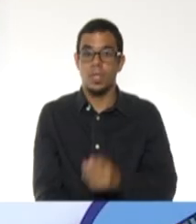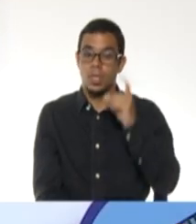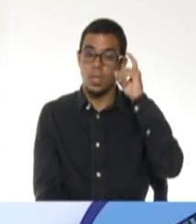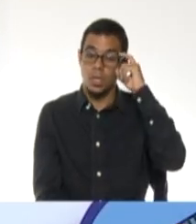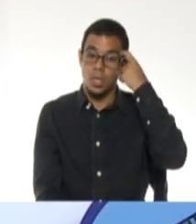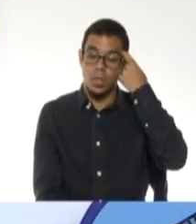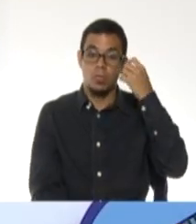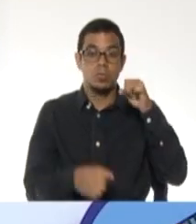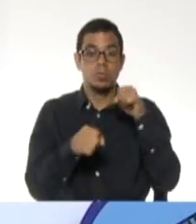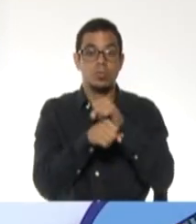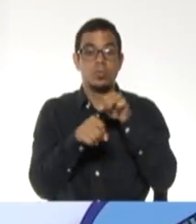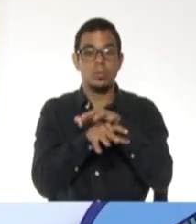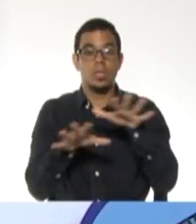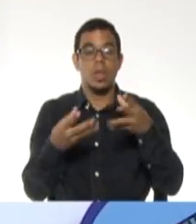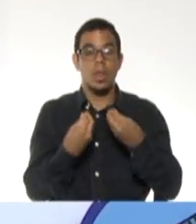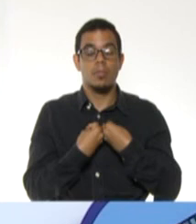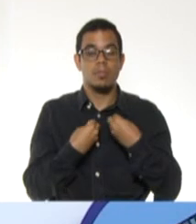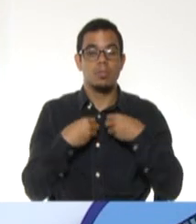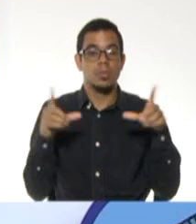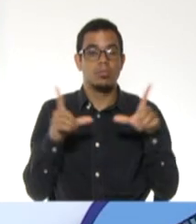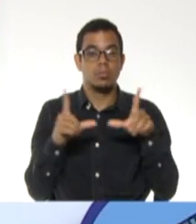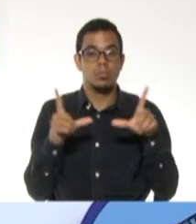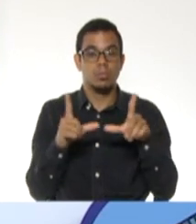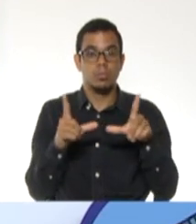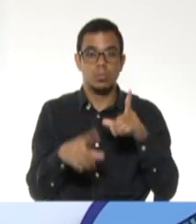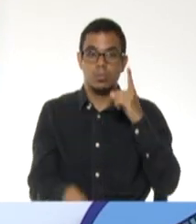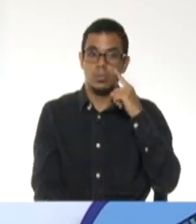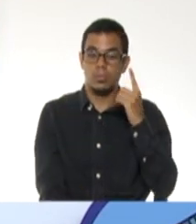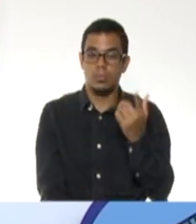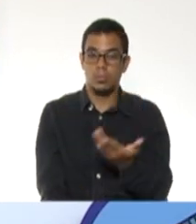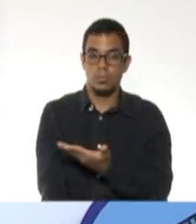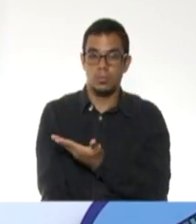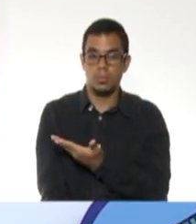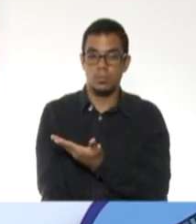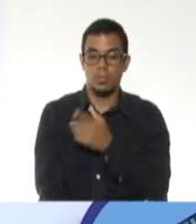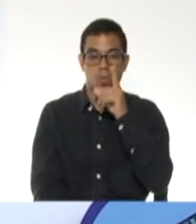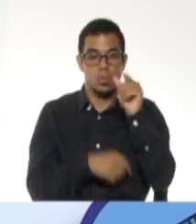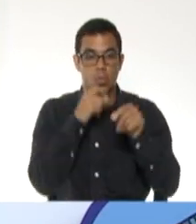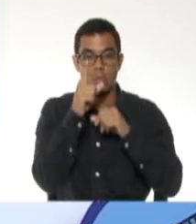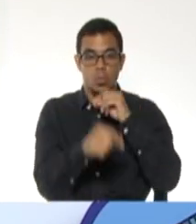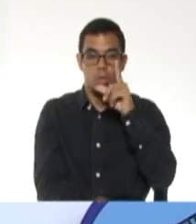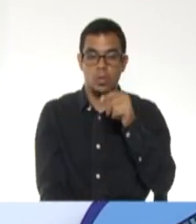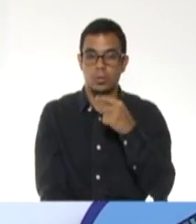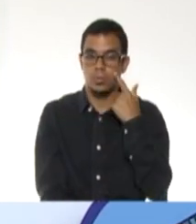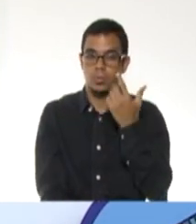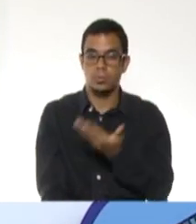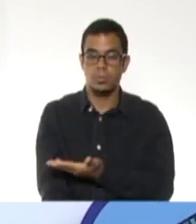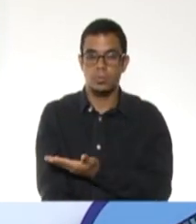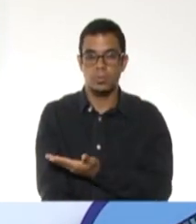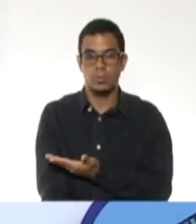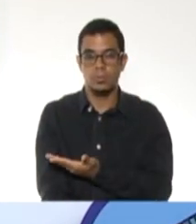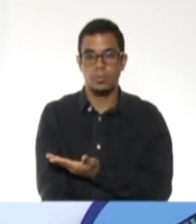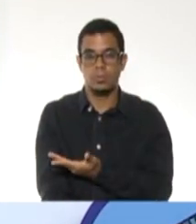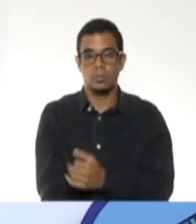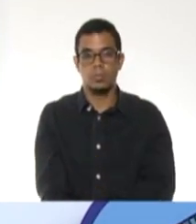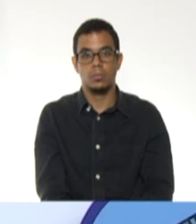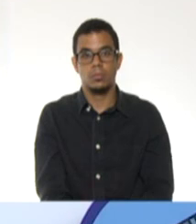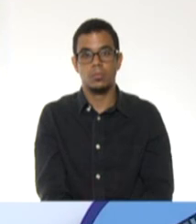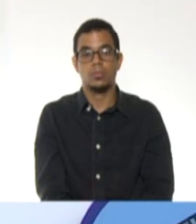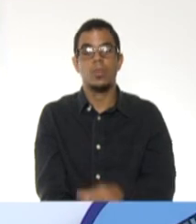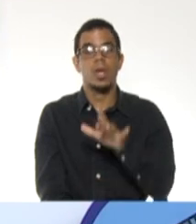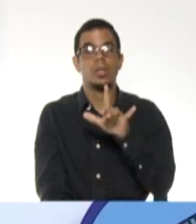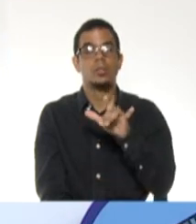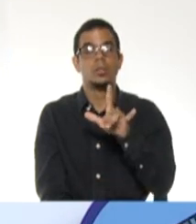las redes sociales de nuestra casa para que así estén en total sintonía. Por Twitter pueden seguirnos como Vive TV Oficial 1,